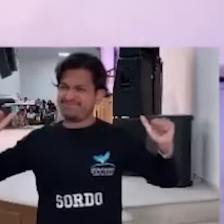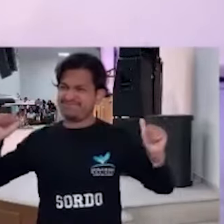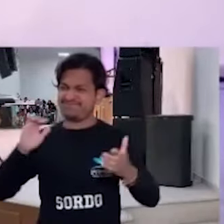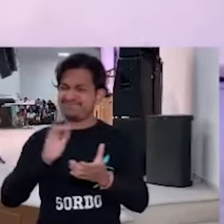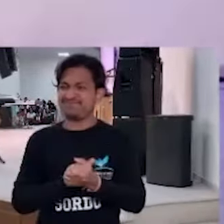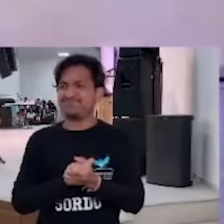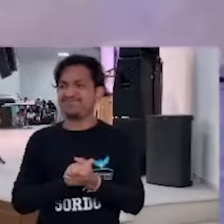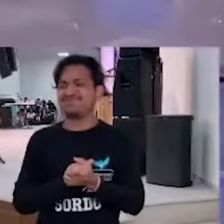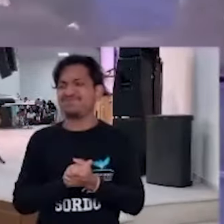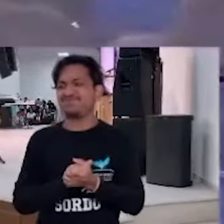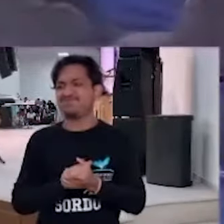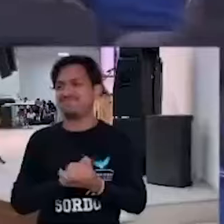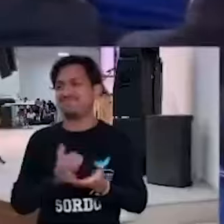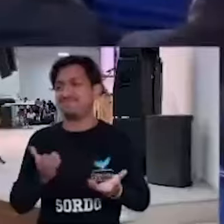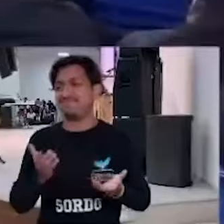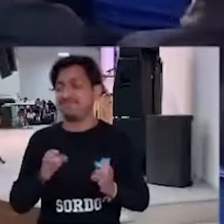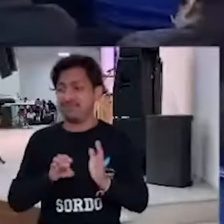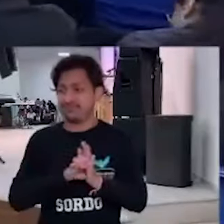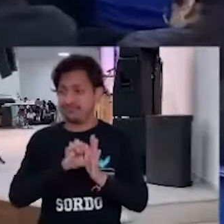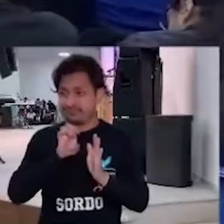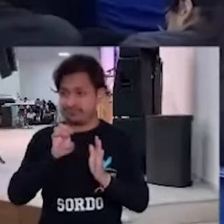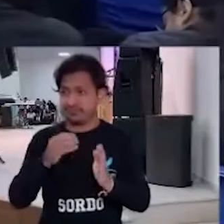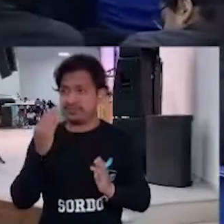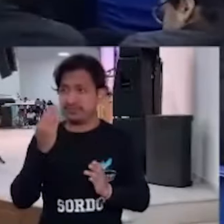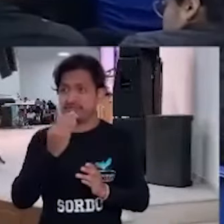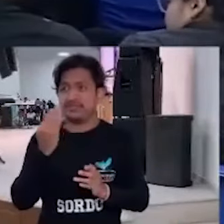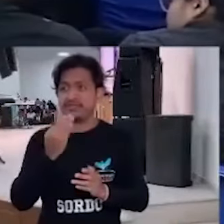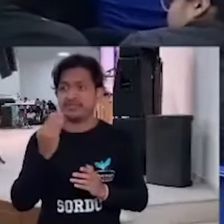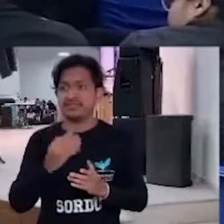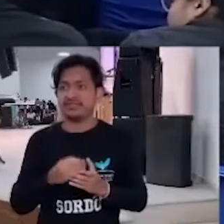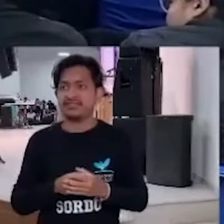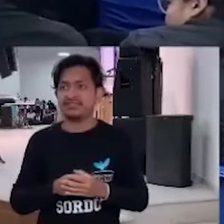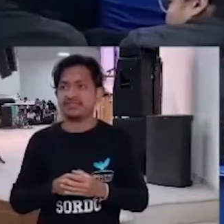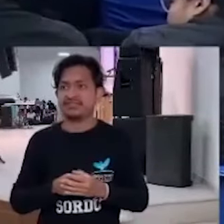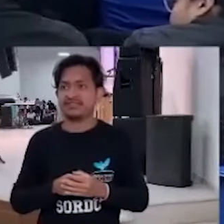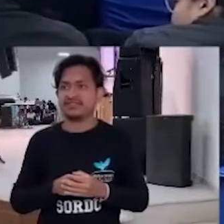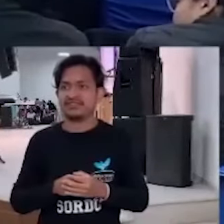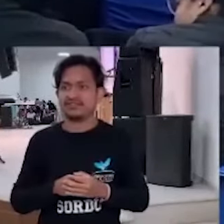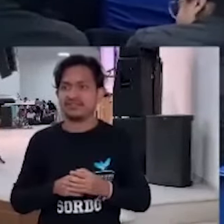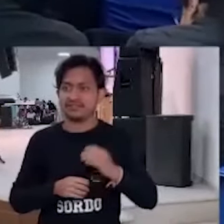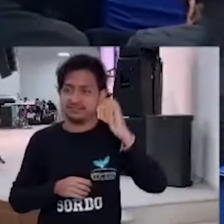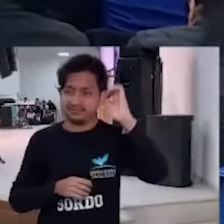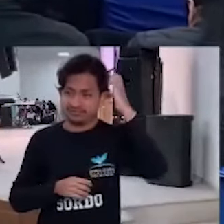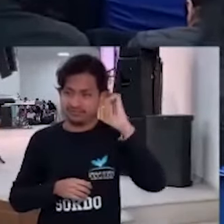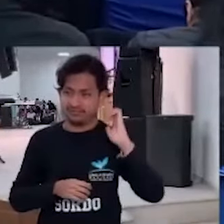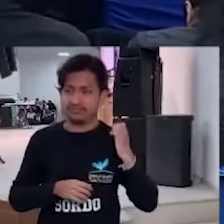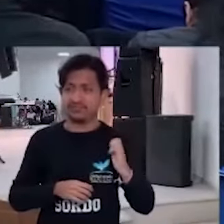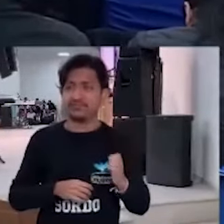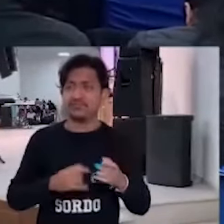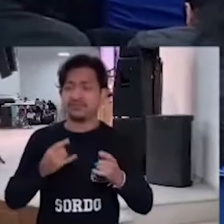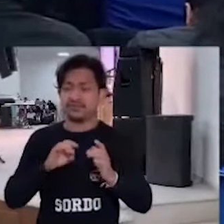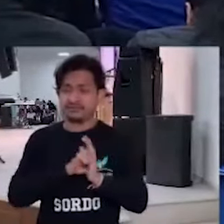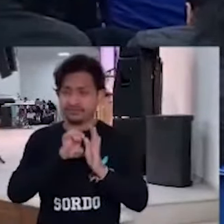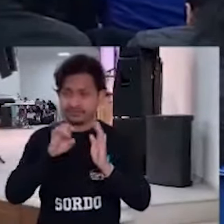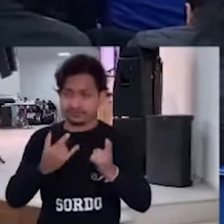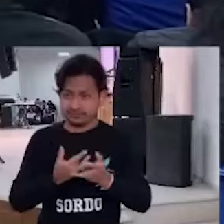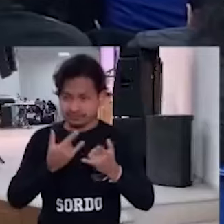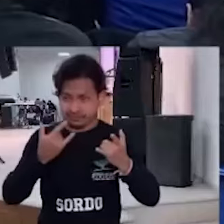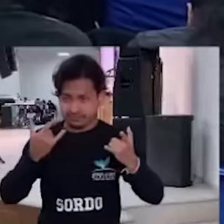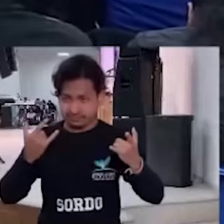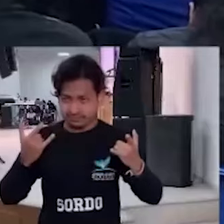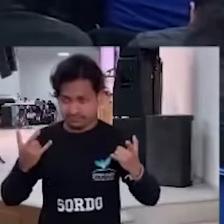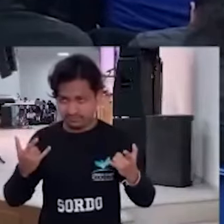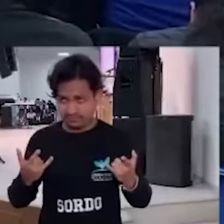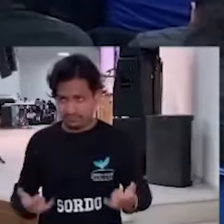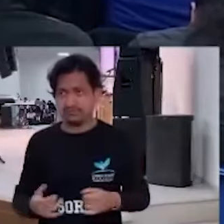Un ejemplo bíblico de esto, ¿saben quién fue? Eva. Eva con Adán. Eva, en lugar de haber ido inmediatamente